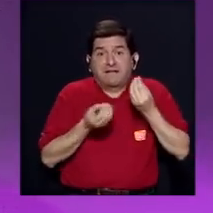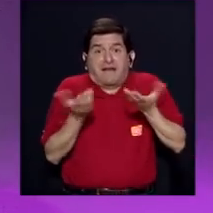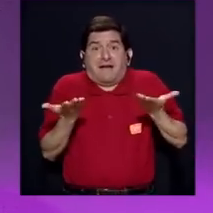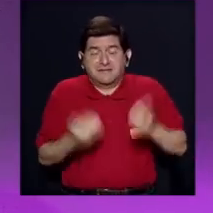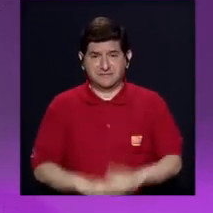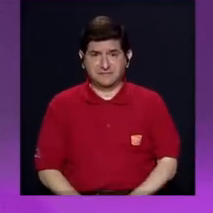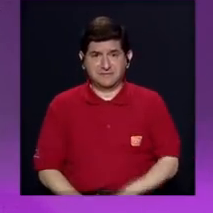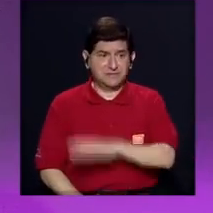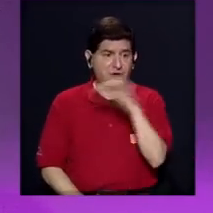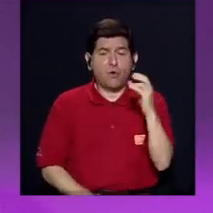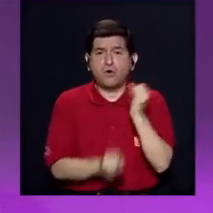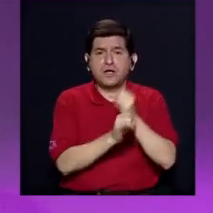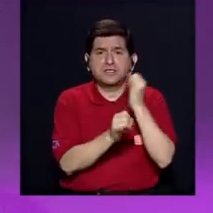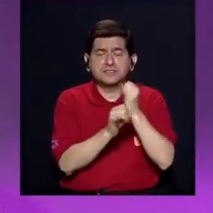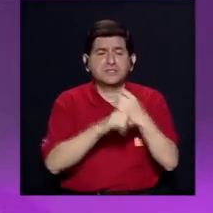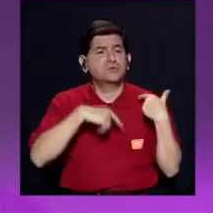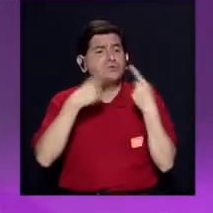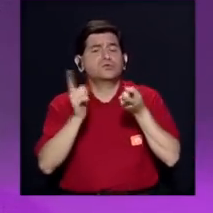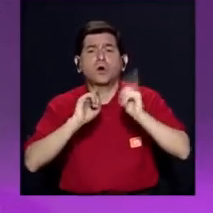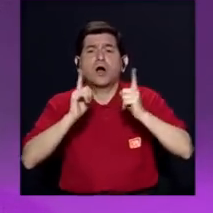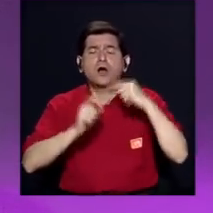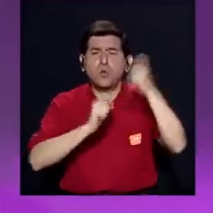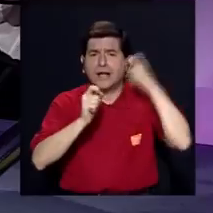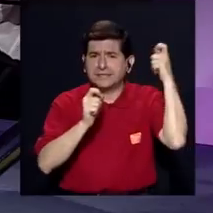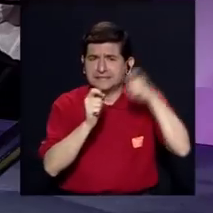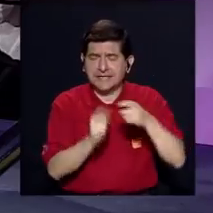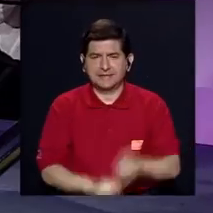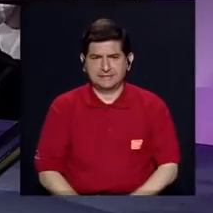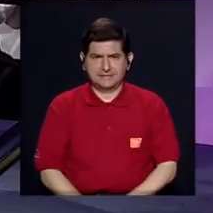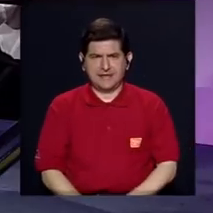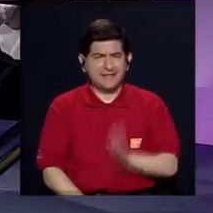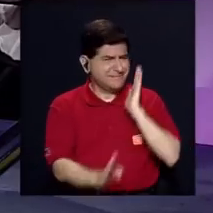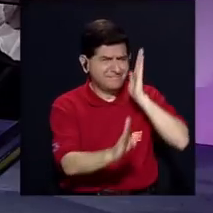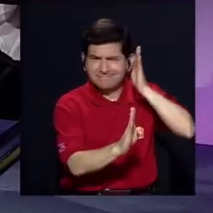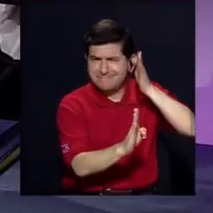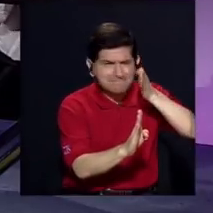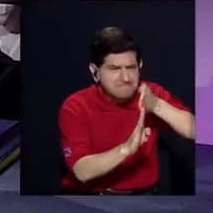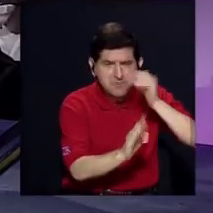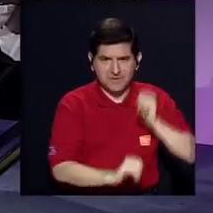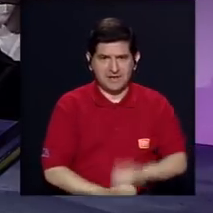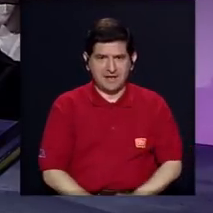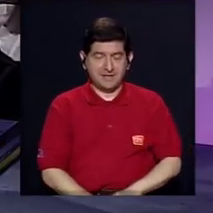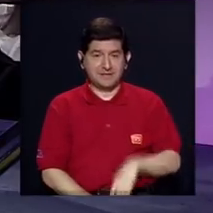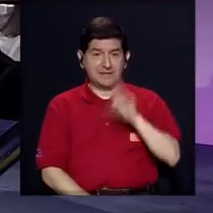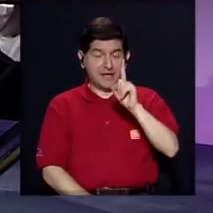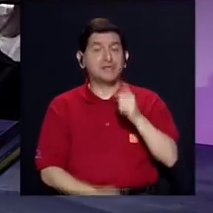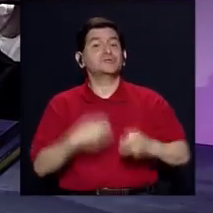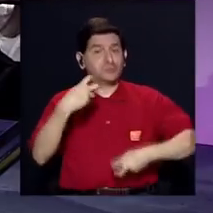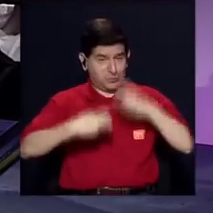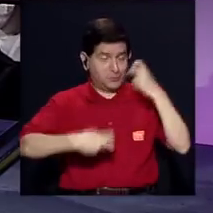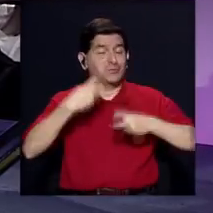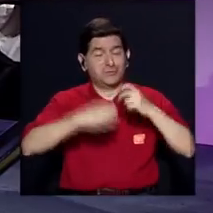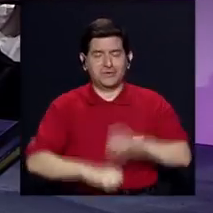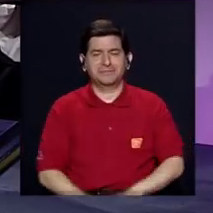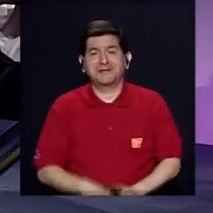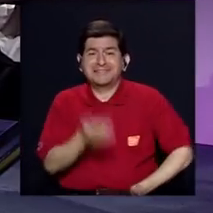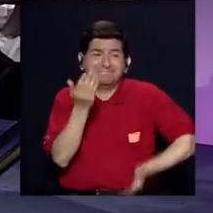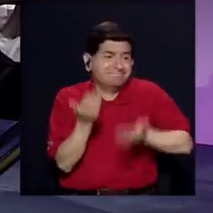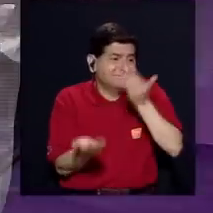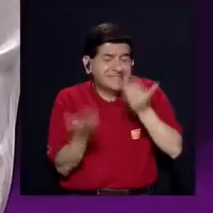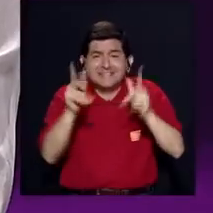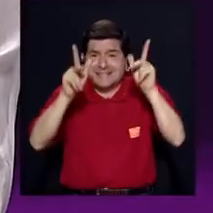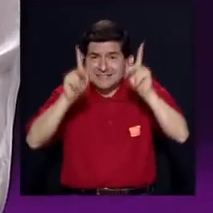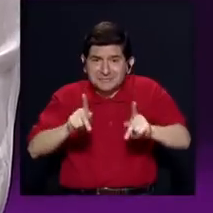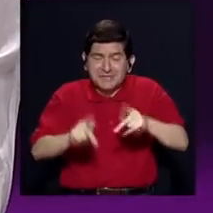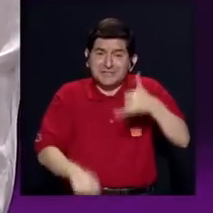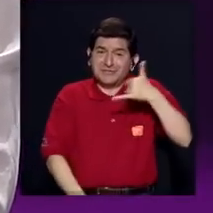a quién a qué instancia podría acudir muy concretamente muy puntualmente ese es uno de los problemas es decir posiblemente la